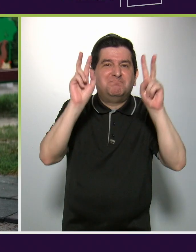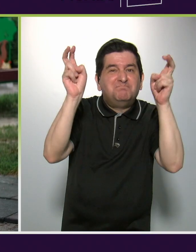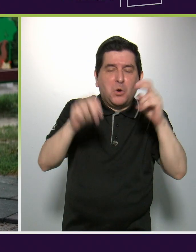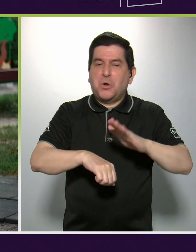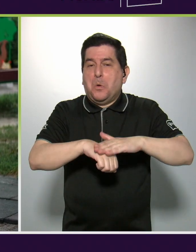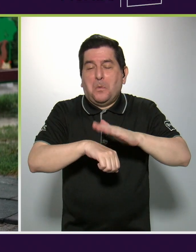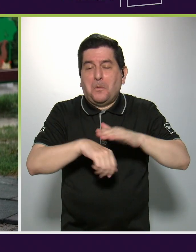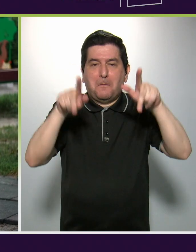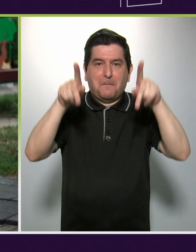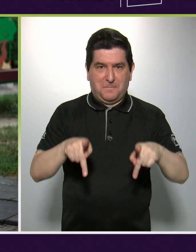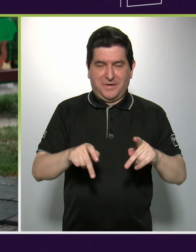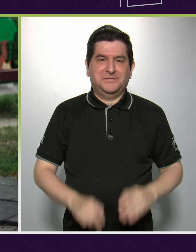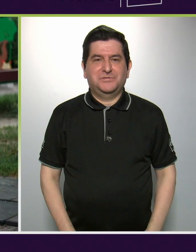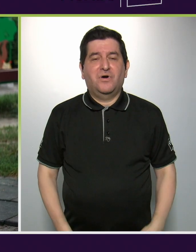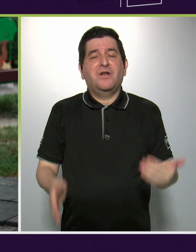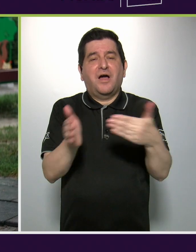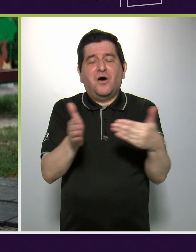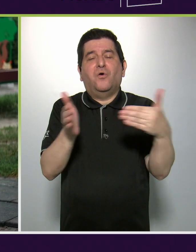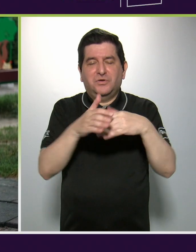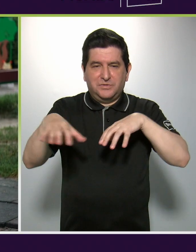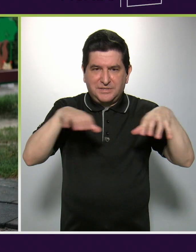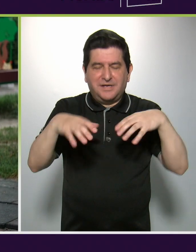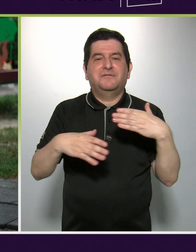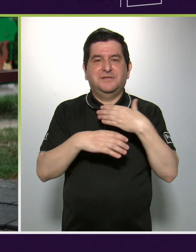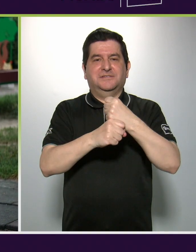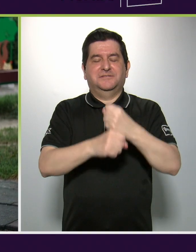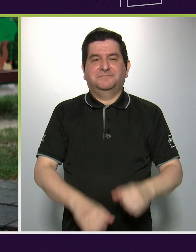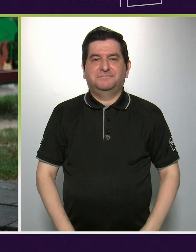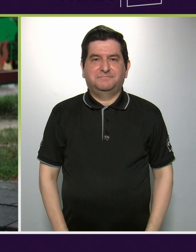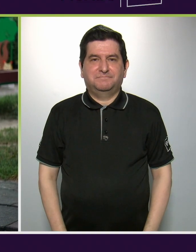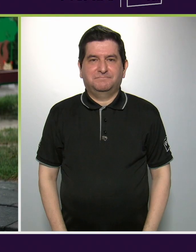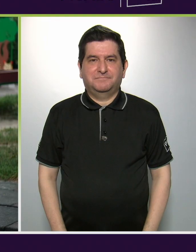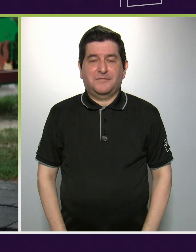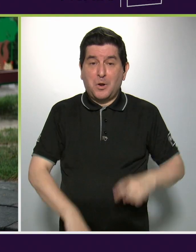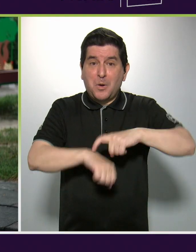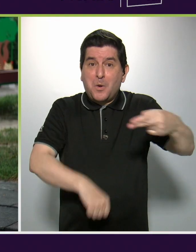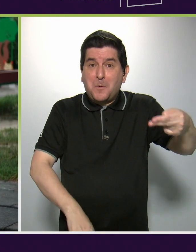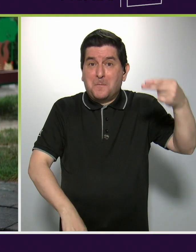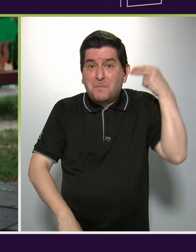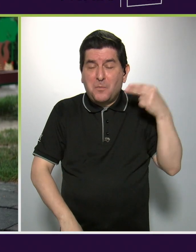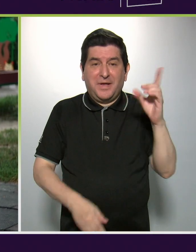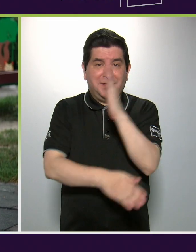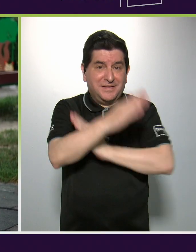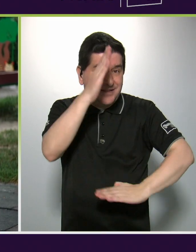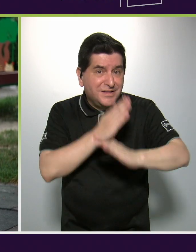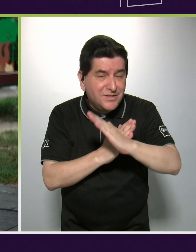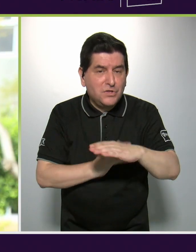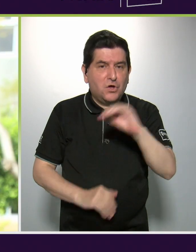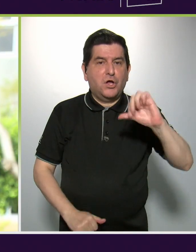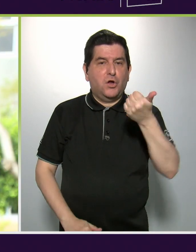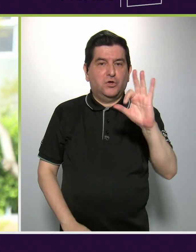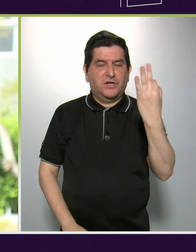Entonces estamos en una coyuntura donde la discapacidad, así como otras formas de diversidad, pues se están volviendo a ver como